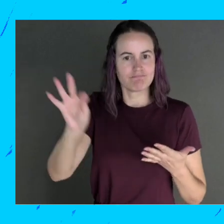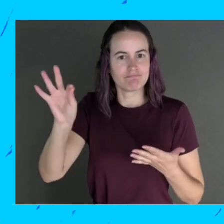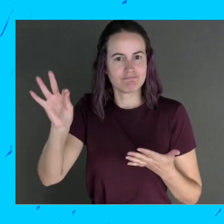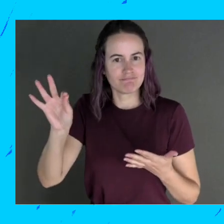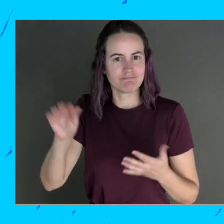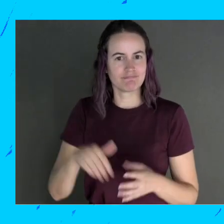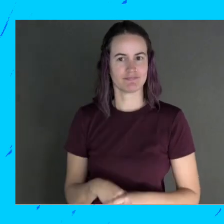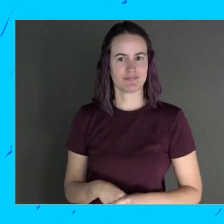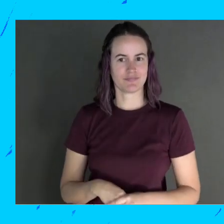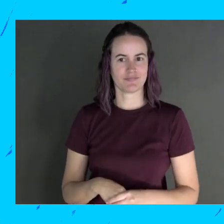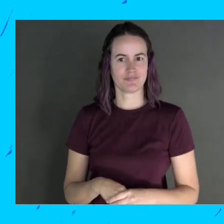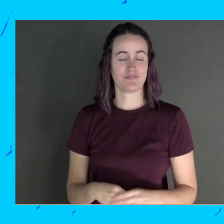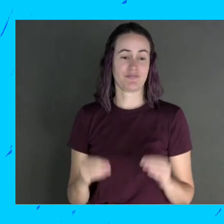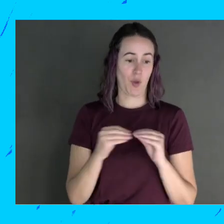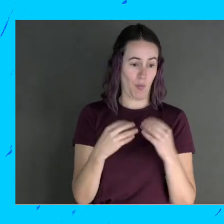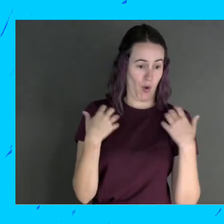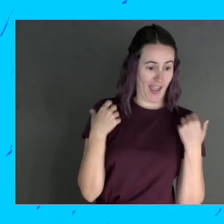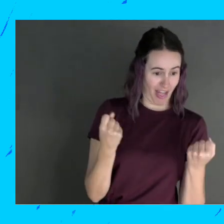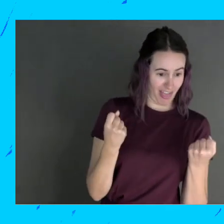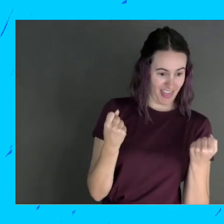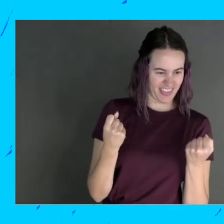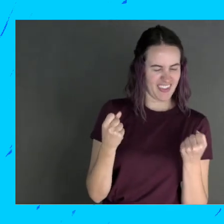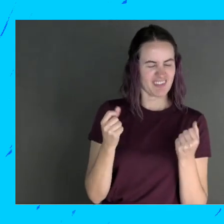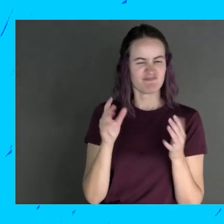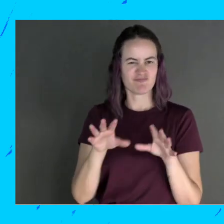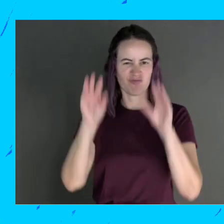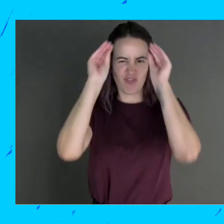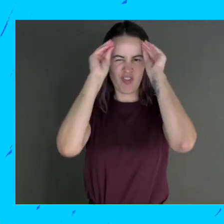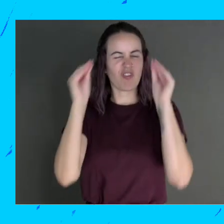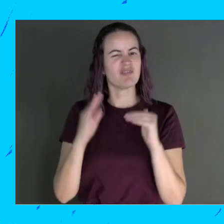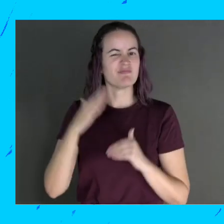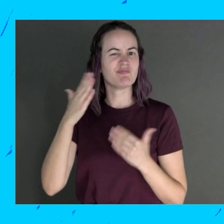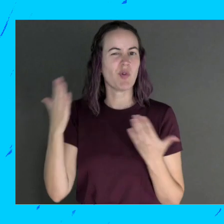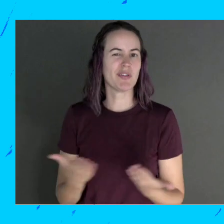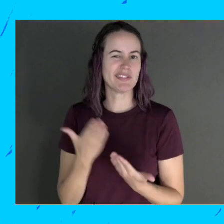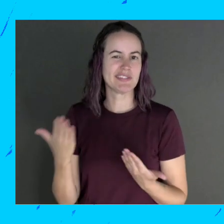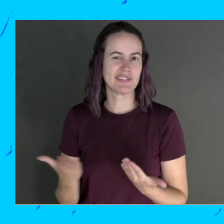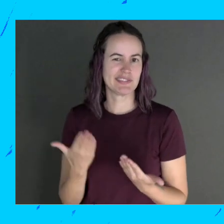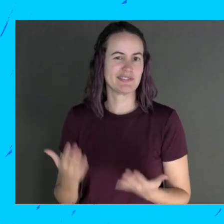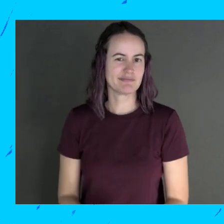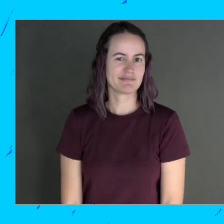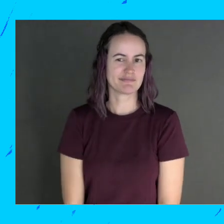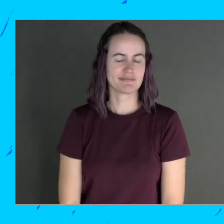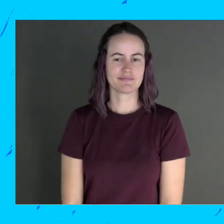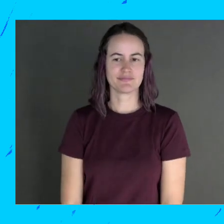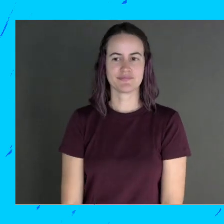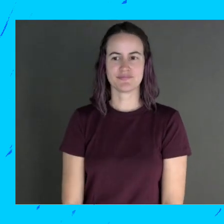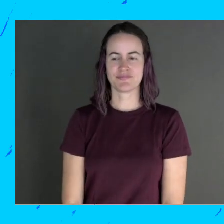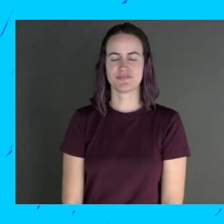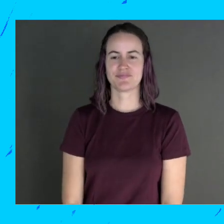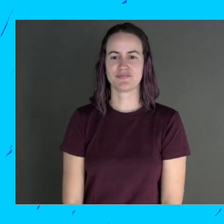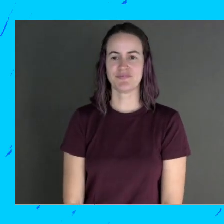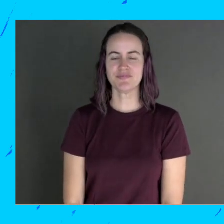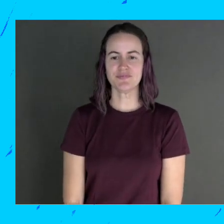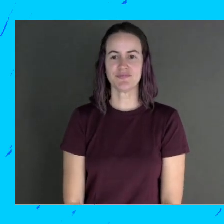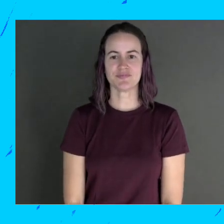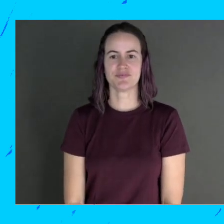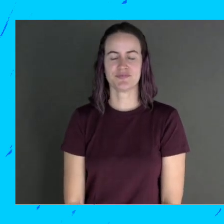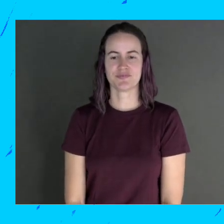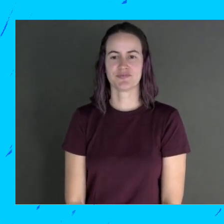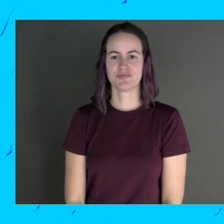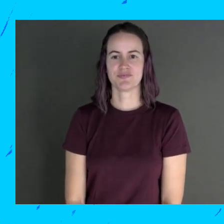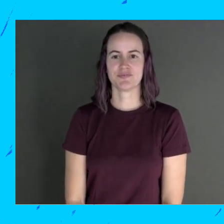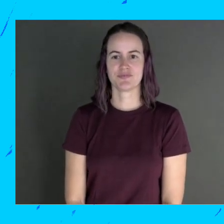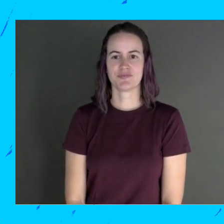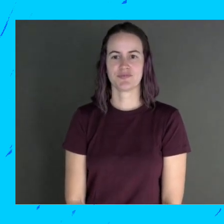si ellos pueden liderar, ellos, eso determina cuánto aprendan. Así que cuanto más sanos estén, más van a aprender.